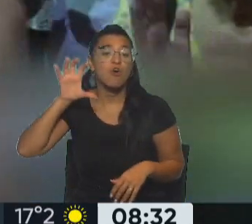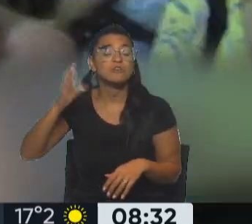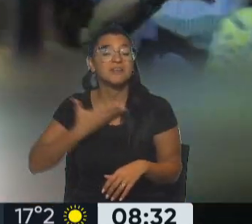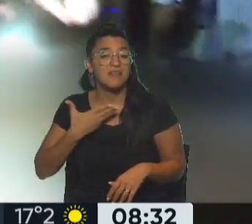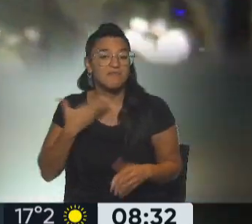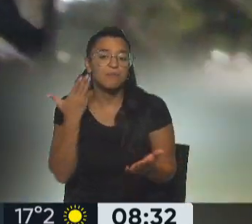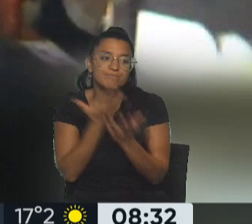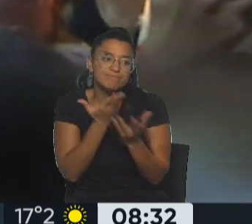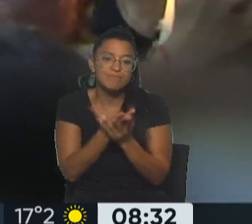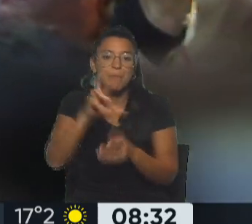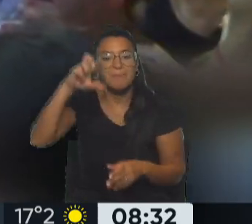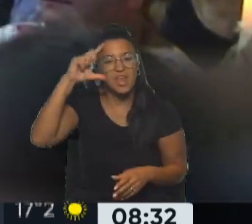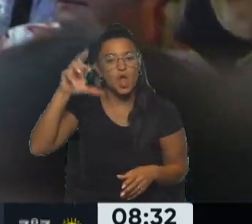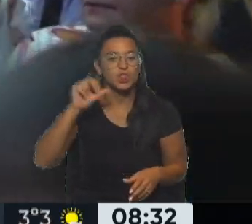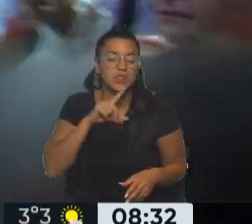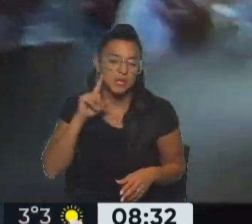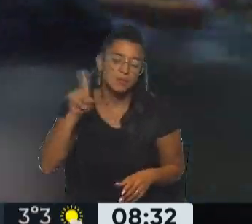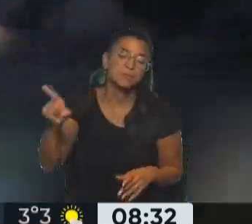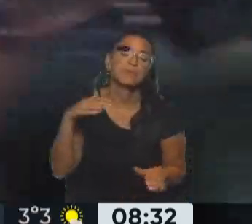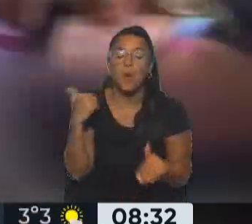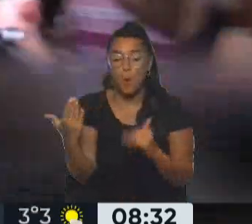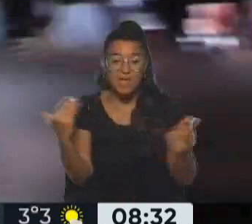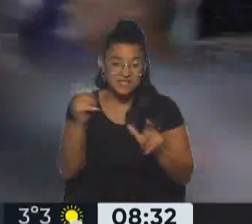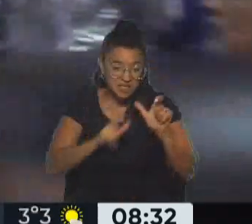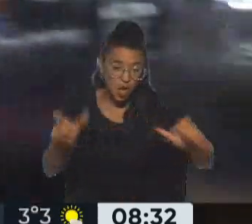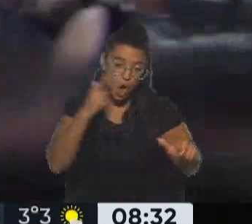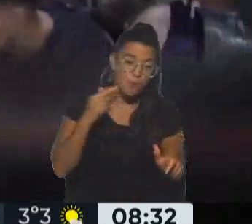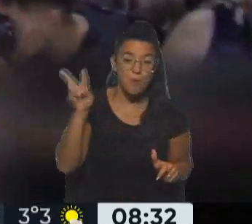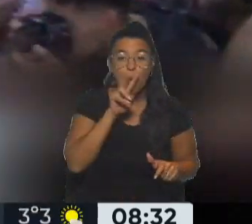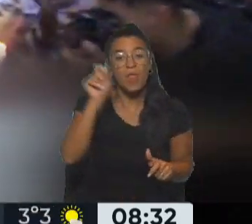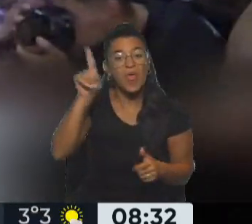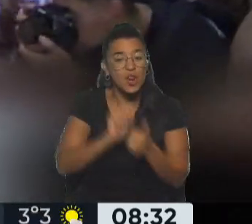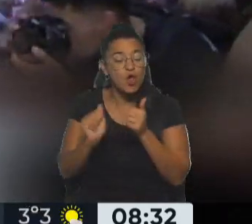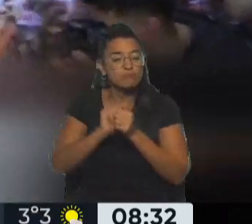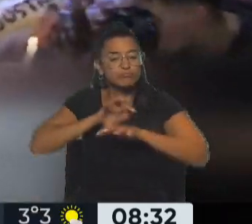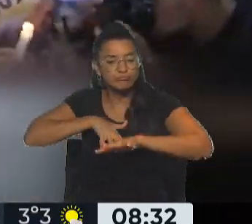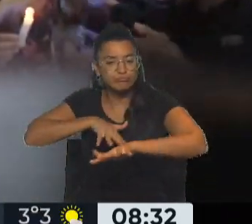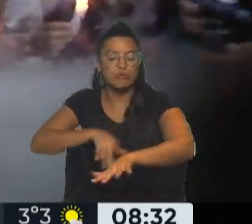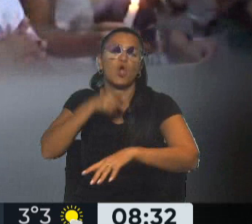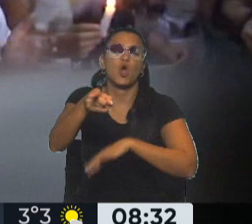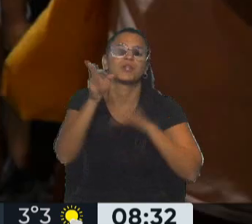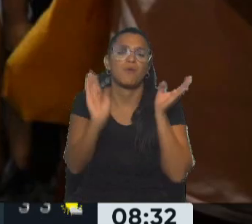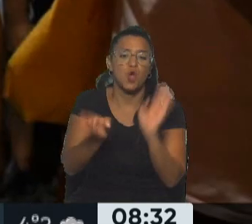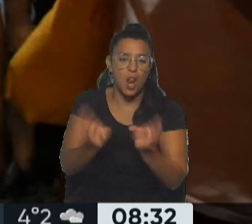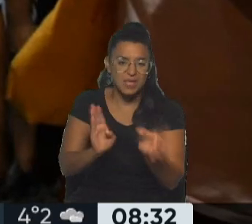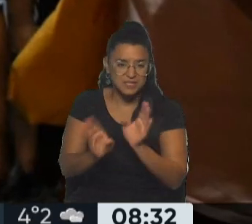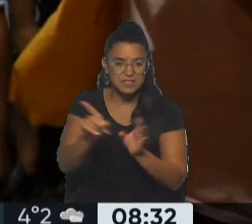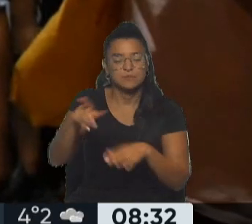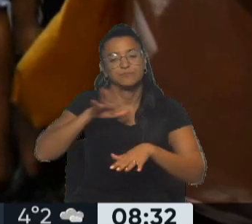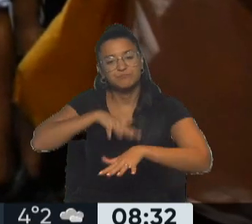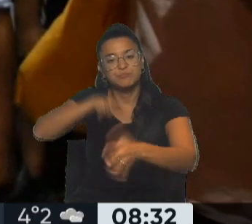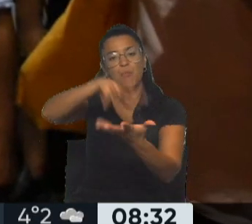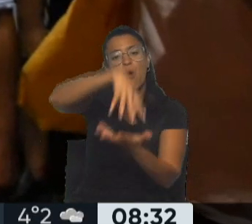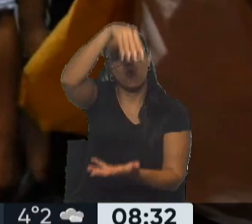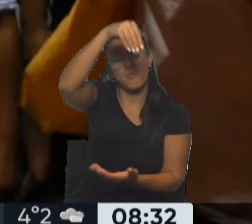Omar Perotti. Mientras tanto, vecinos y vecinas de Rosario marcharon contra la violencia hacia el monumento a la